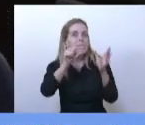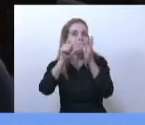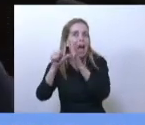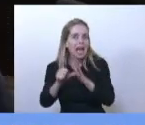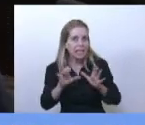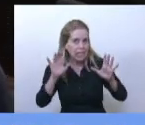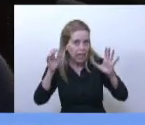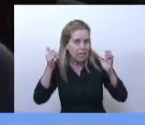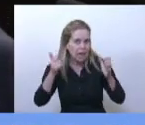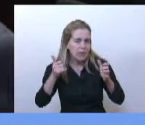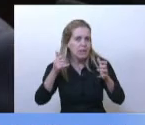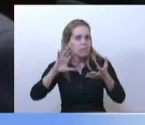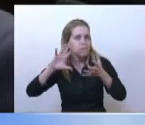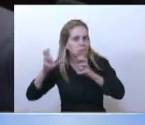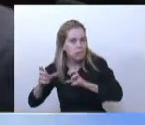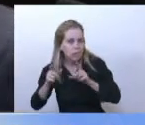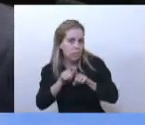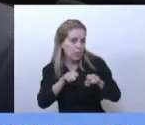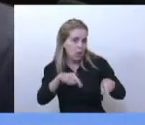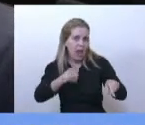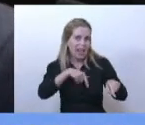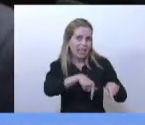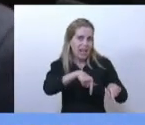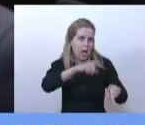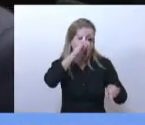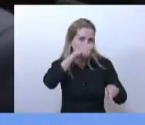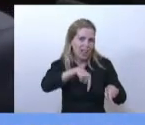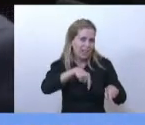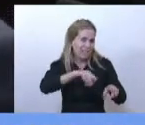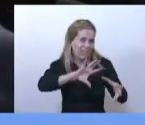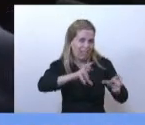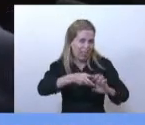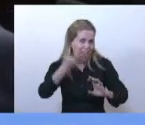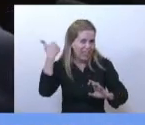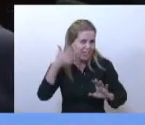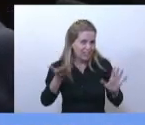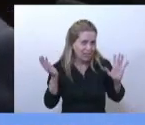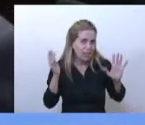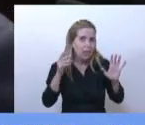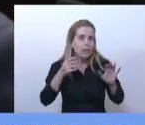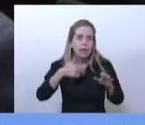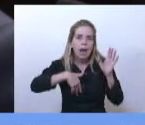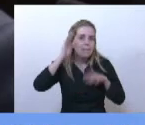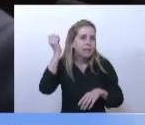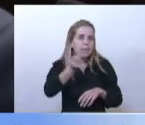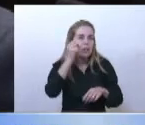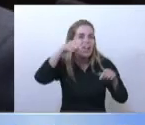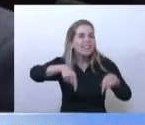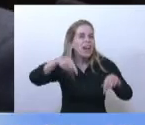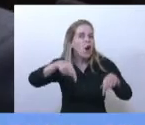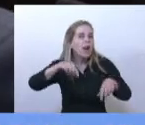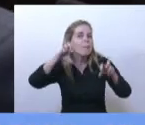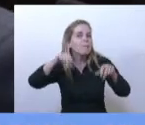déficit y todavía han estado abandonados como el nuestro y fundamentalmente la vacunación primero